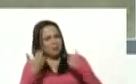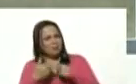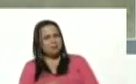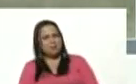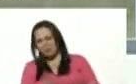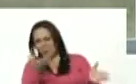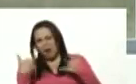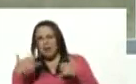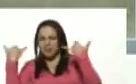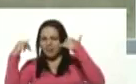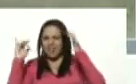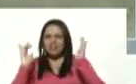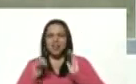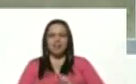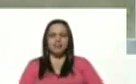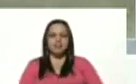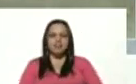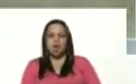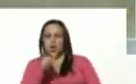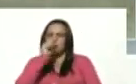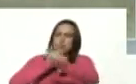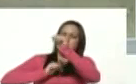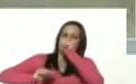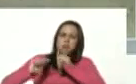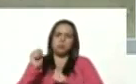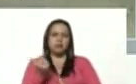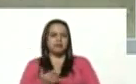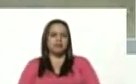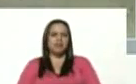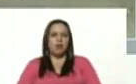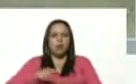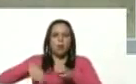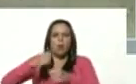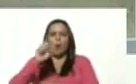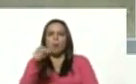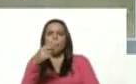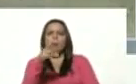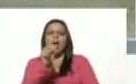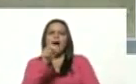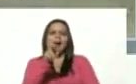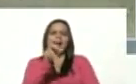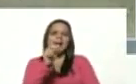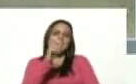vamos a celebrarlo, vale, una guarapita. Bueno, tú haces la guarapita, dale, pues yo te espero.